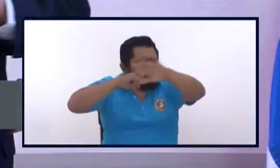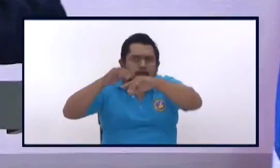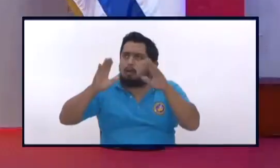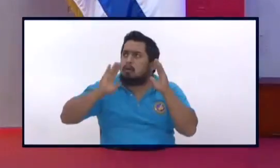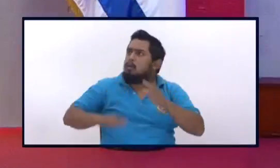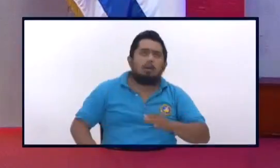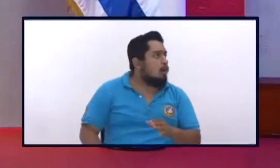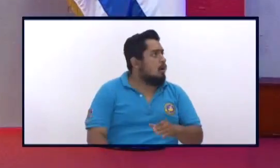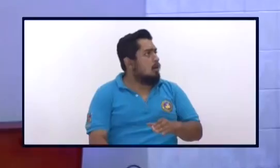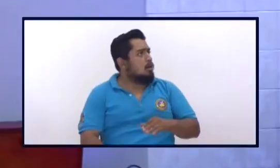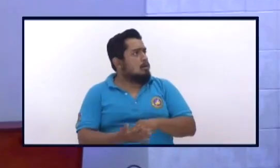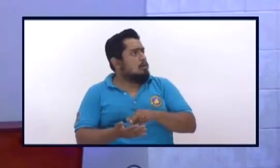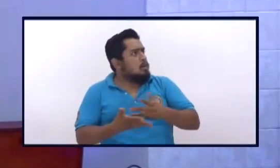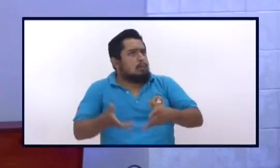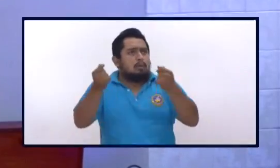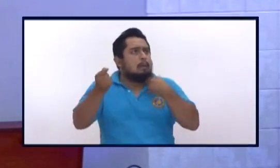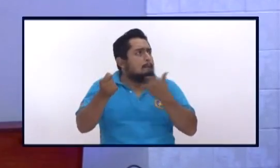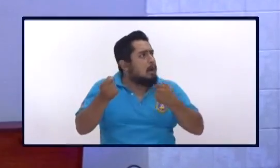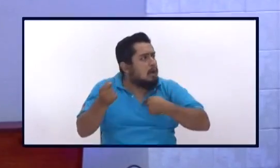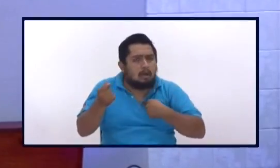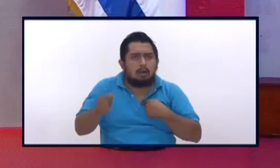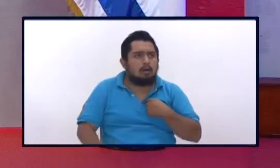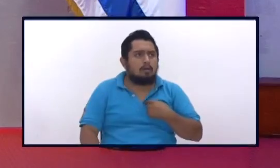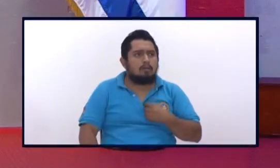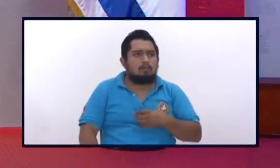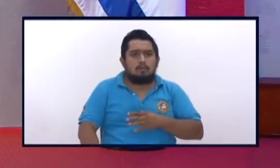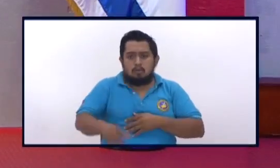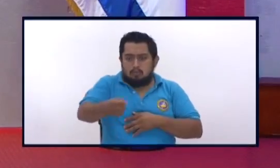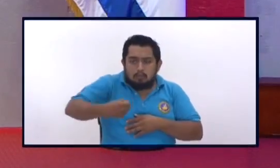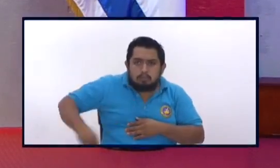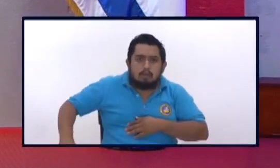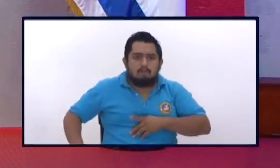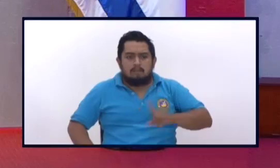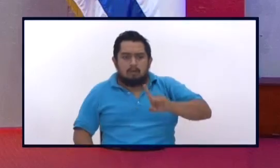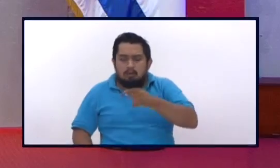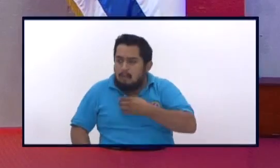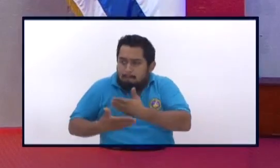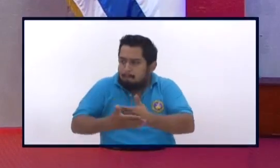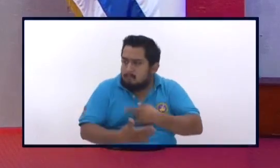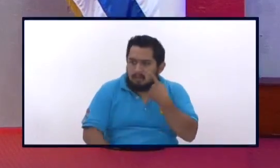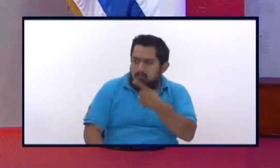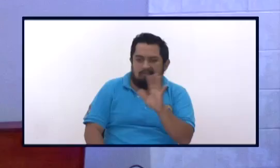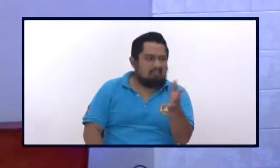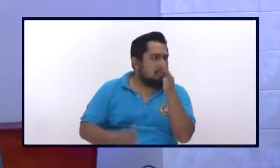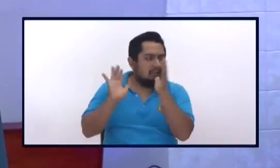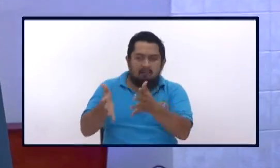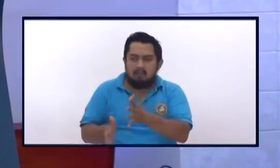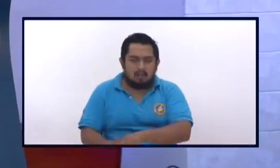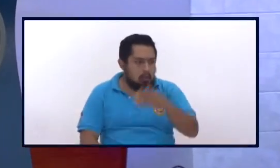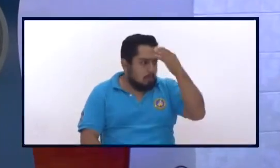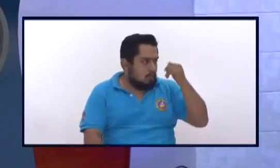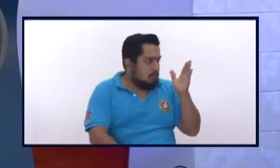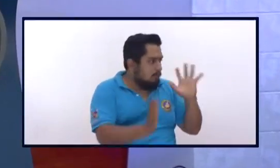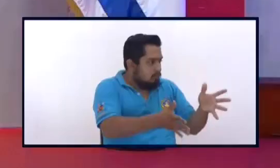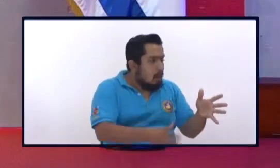hermano yo sin exagerar le yo abrí la puerta de mi dormitorio comencé a buscar mis hijos aún importa y quedaron la señora también no se